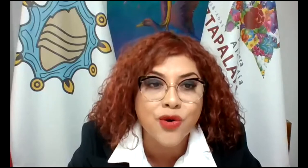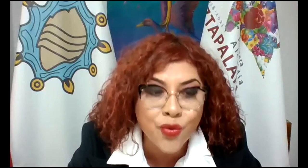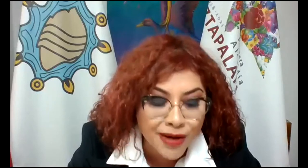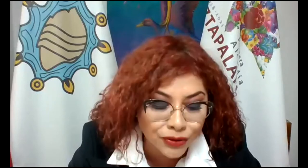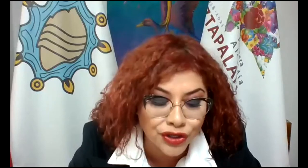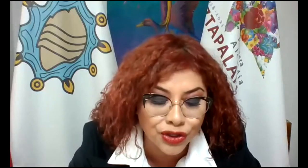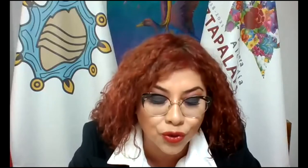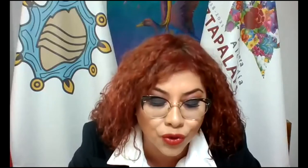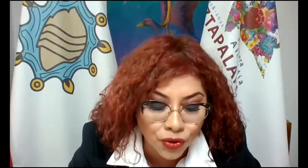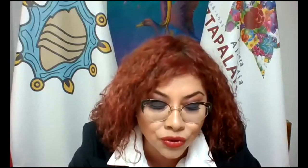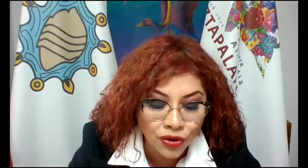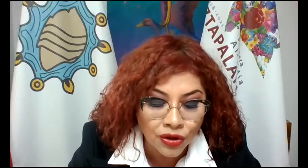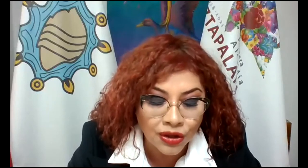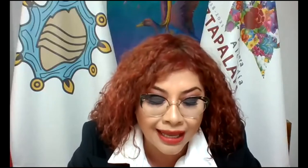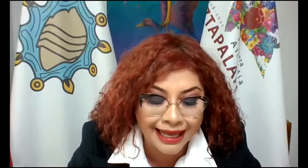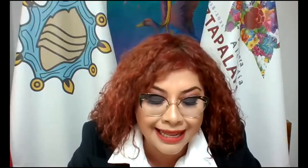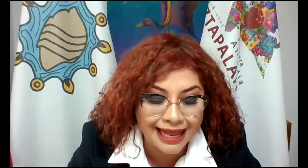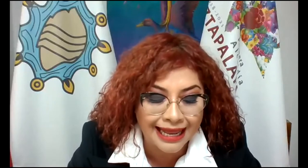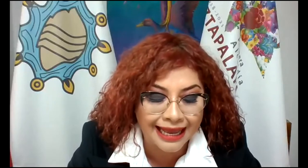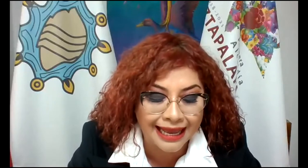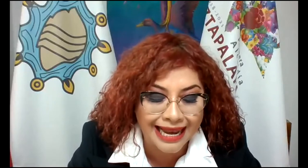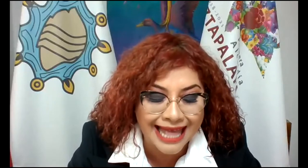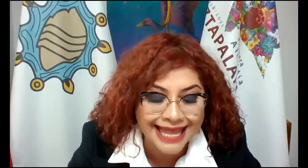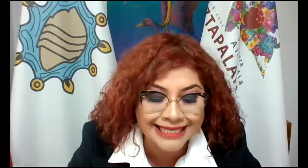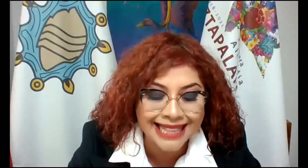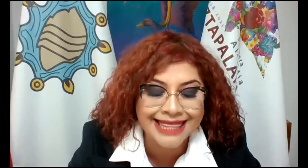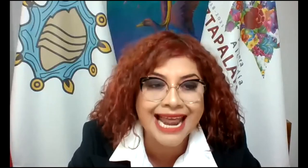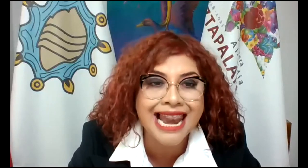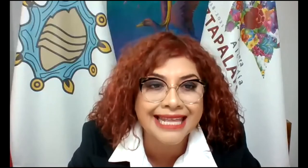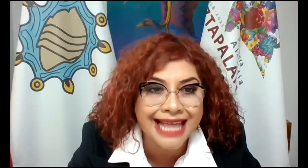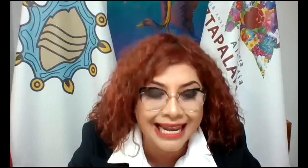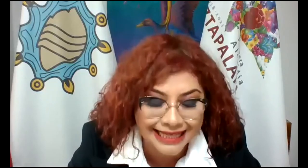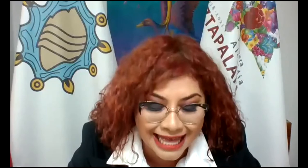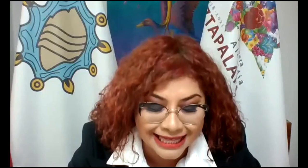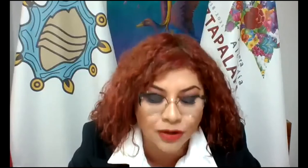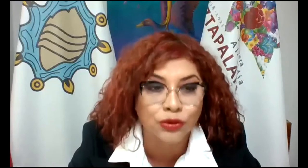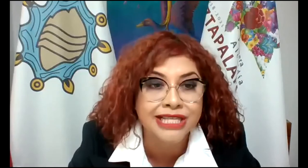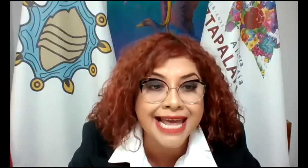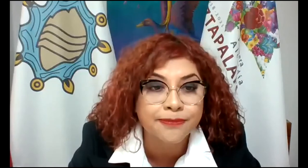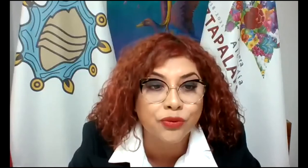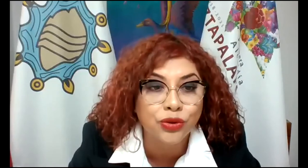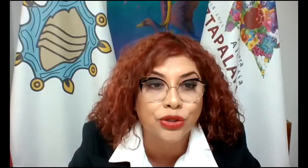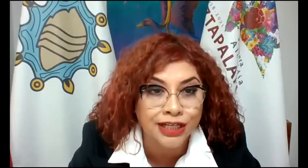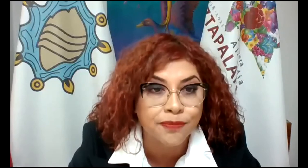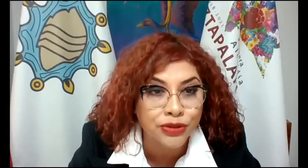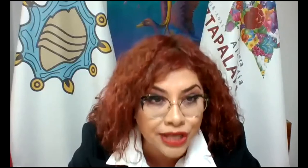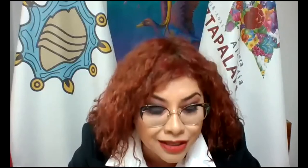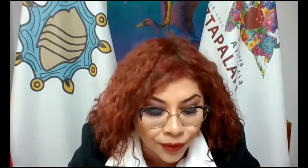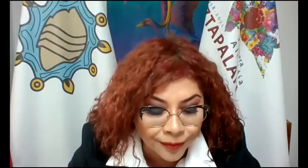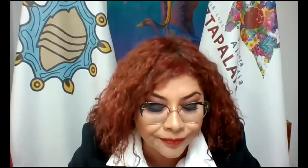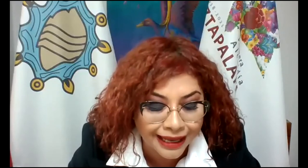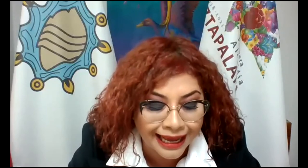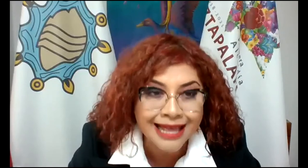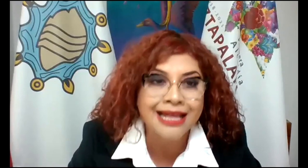lugar número 102 en la tasa de letalidad, con